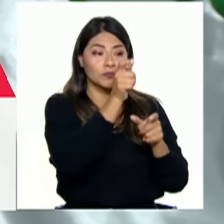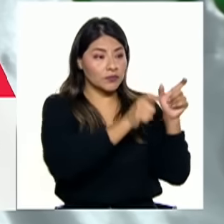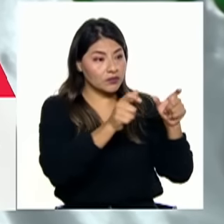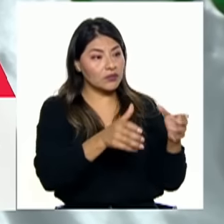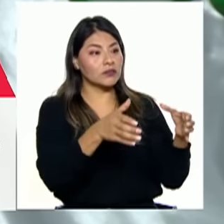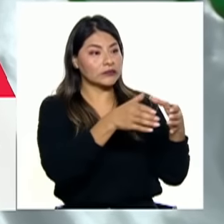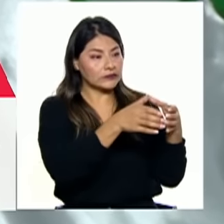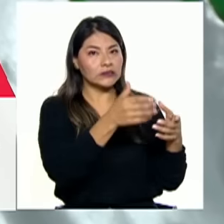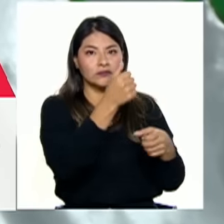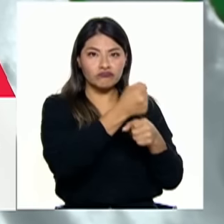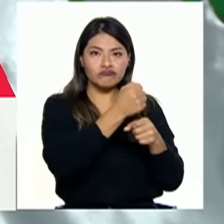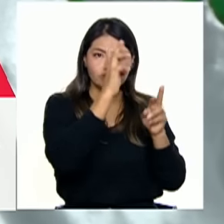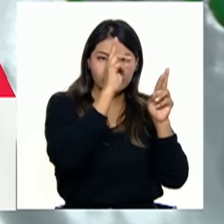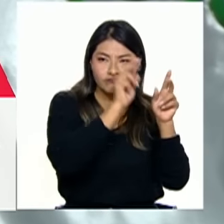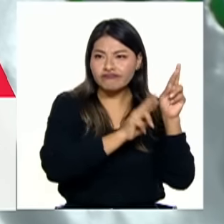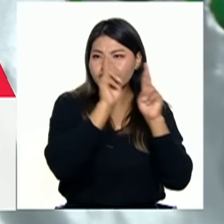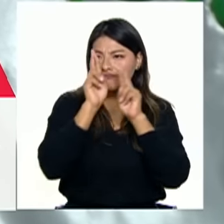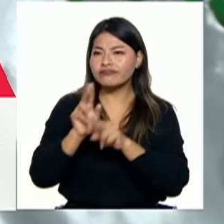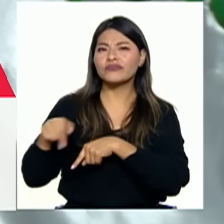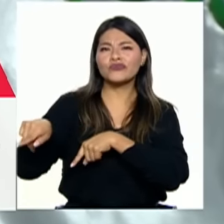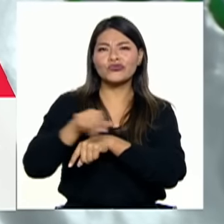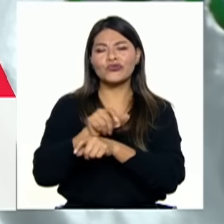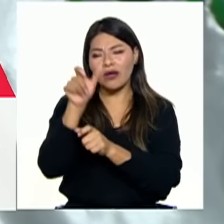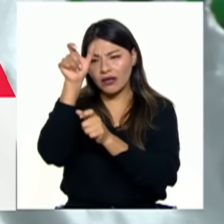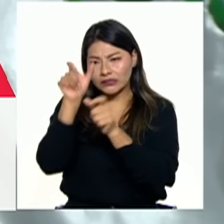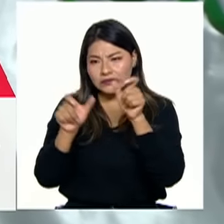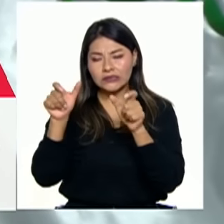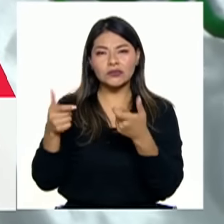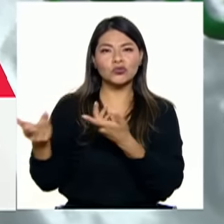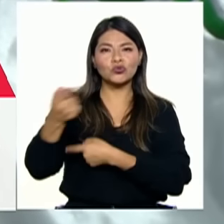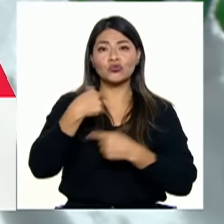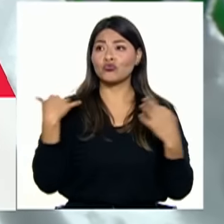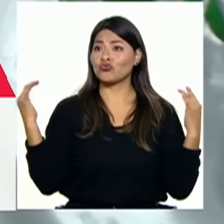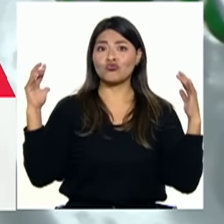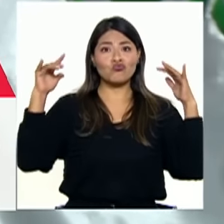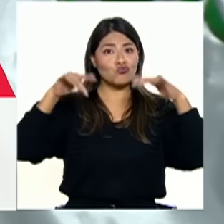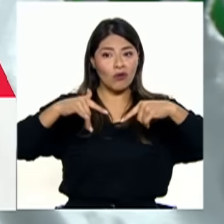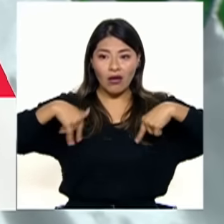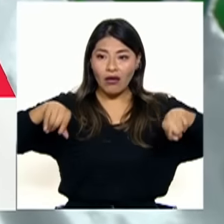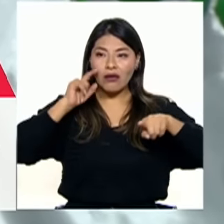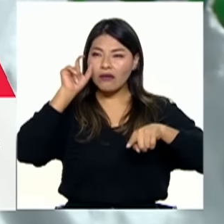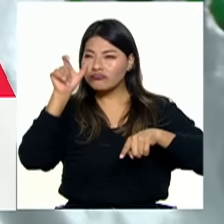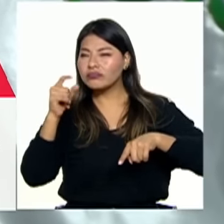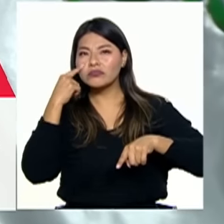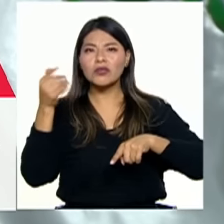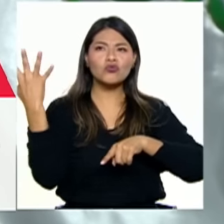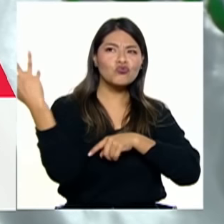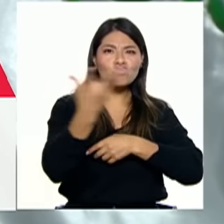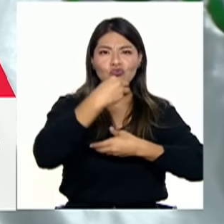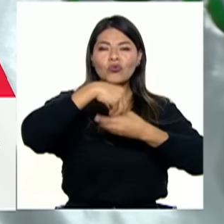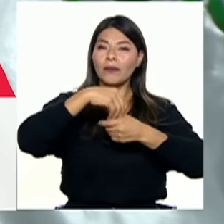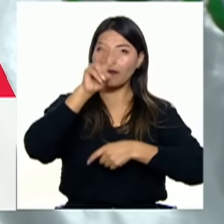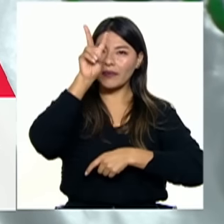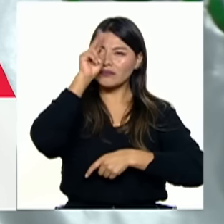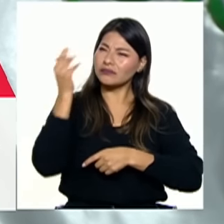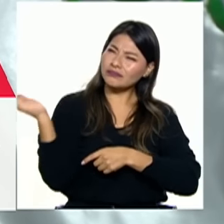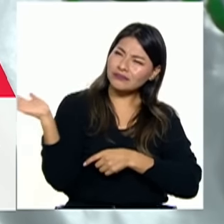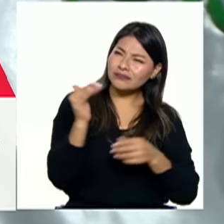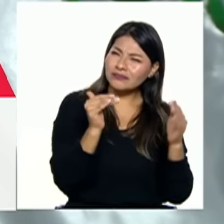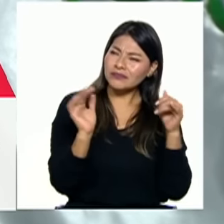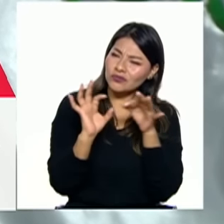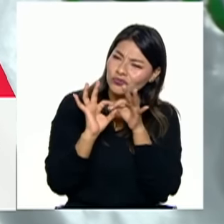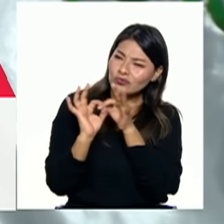trabajadores. Es decir, estamos presentes todos los actores de la economía peruana. Trabajemos todos con el gran objetivo nacional